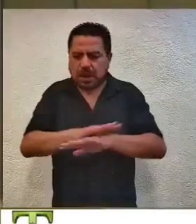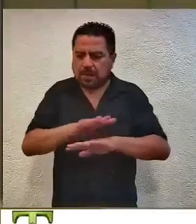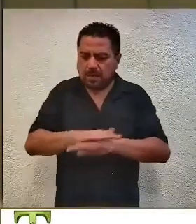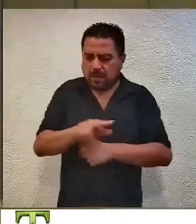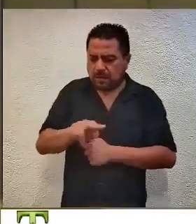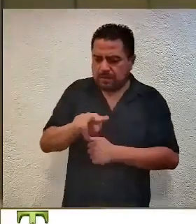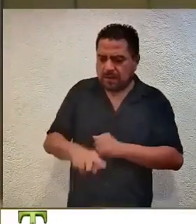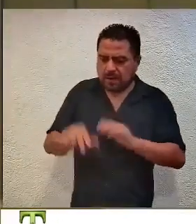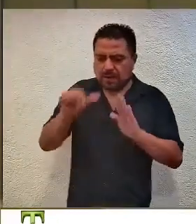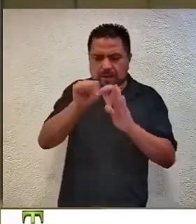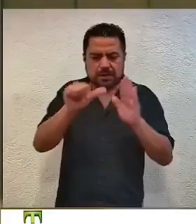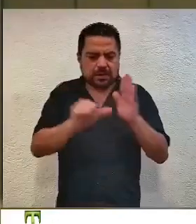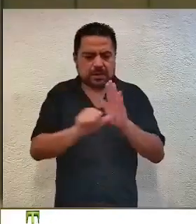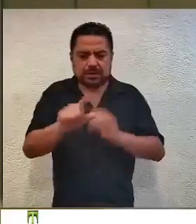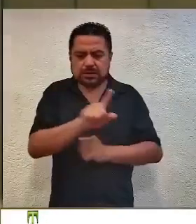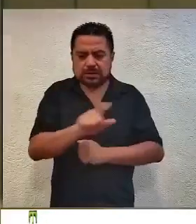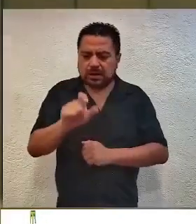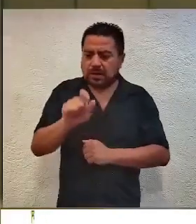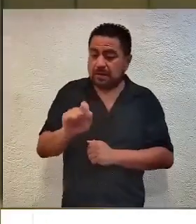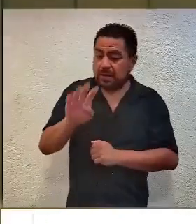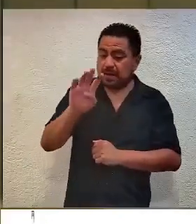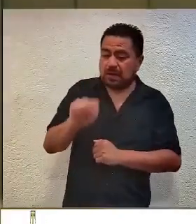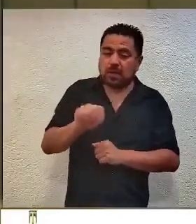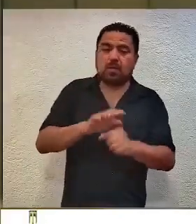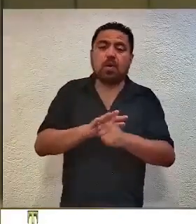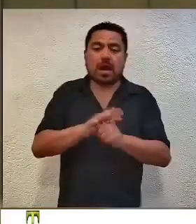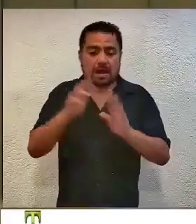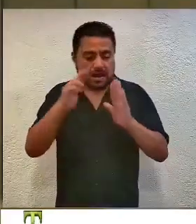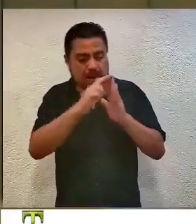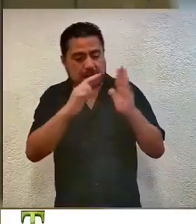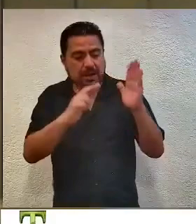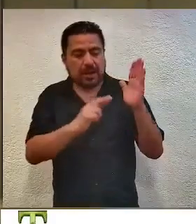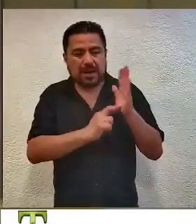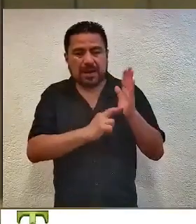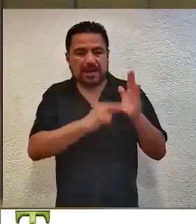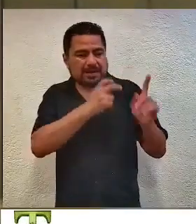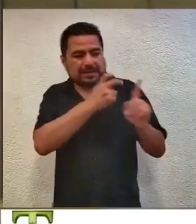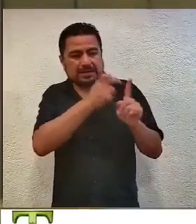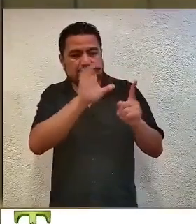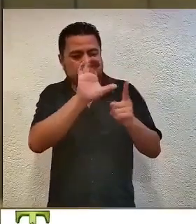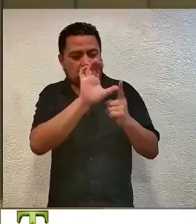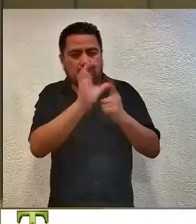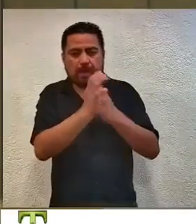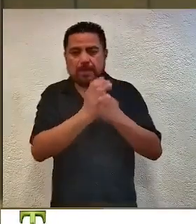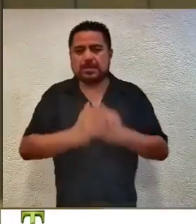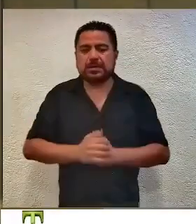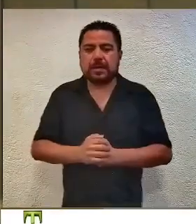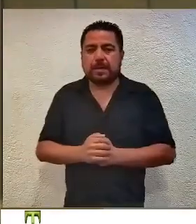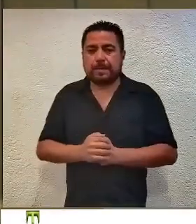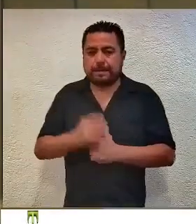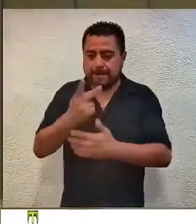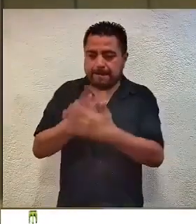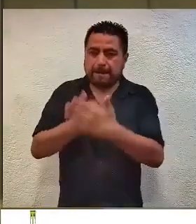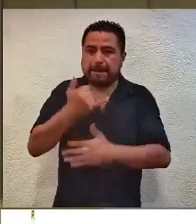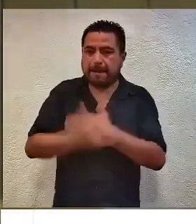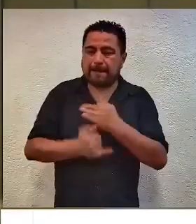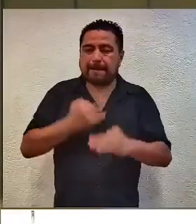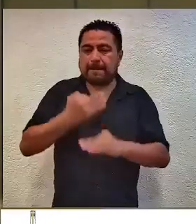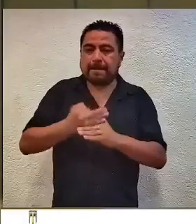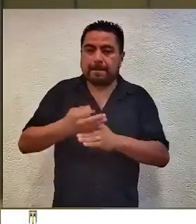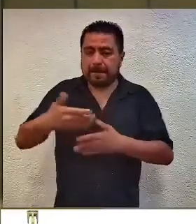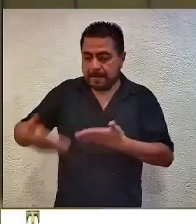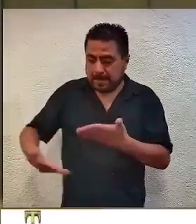establecida en el artículo 129 del reglamento de aquella comisión. El proyecto que hoy se nos pone